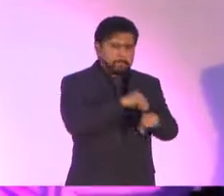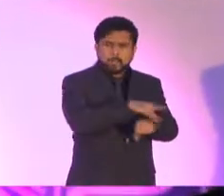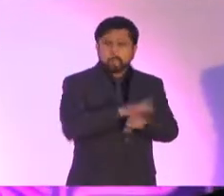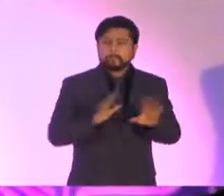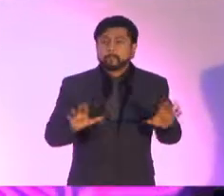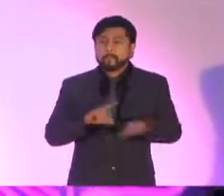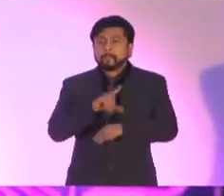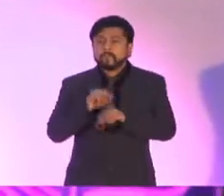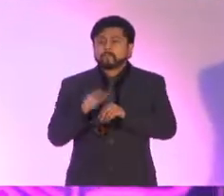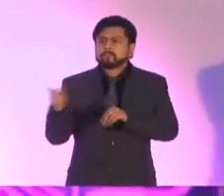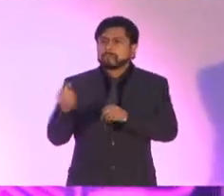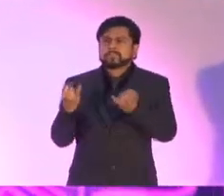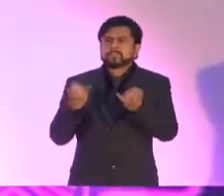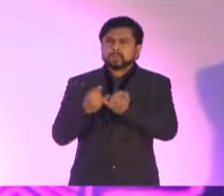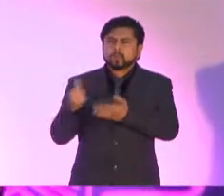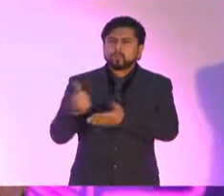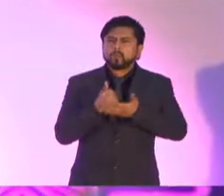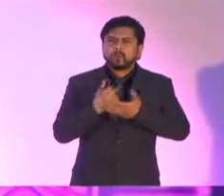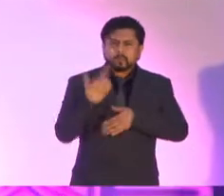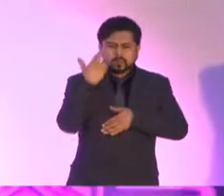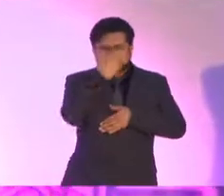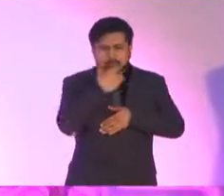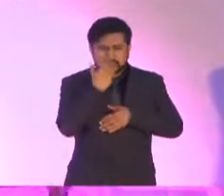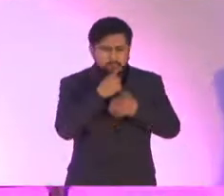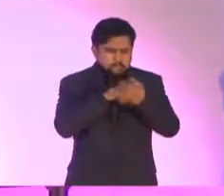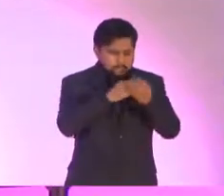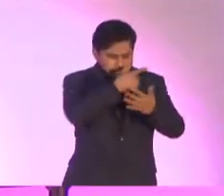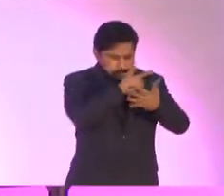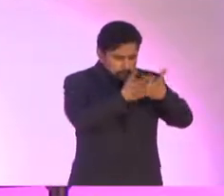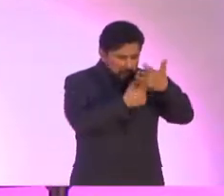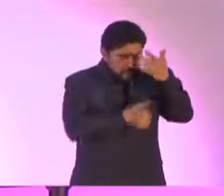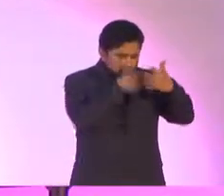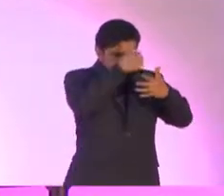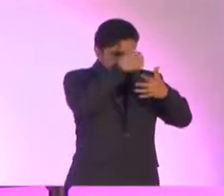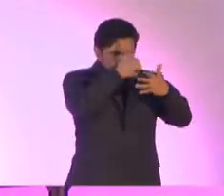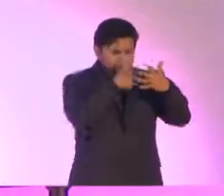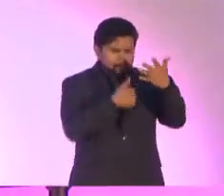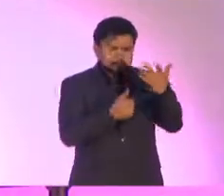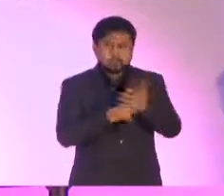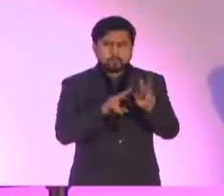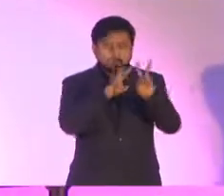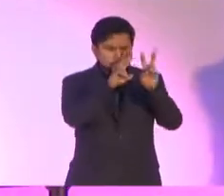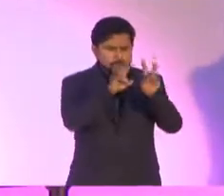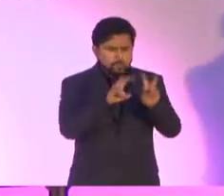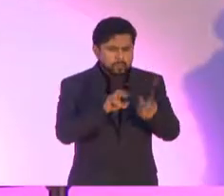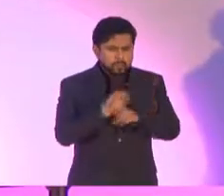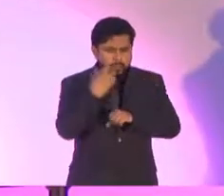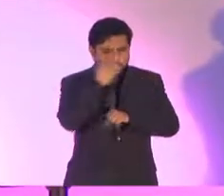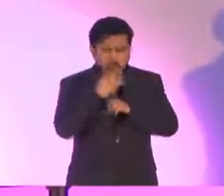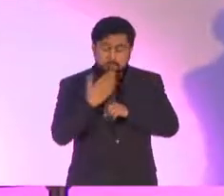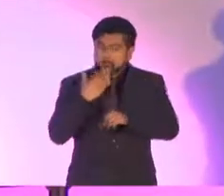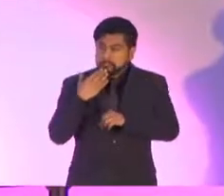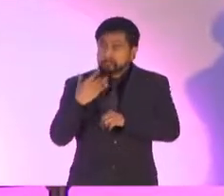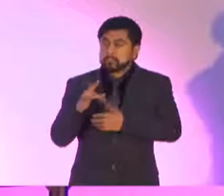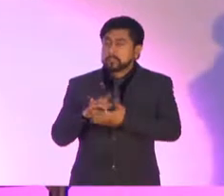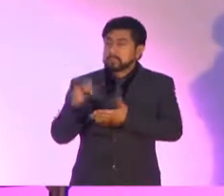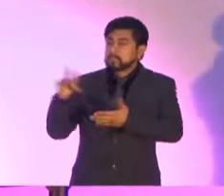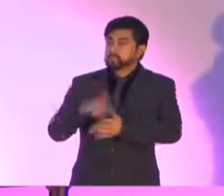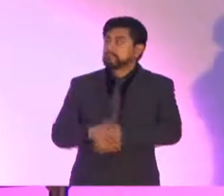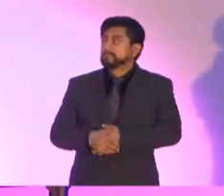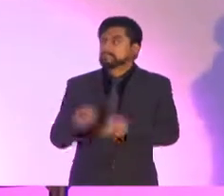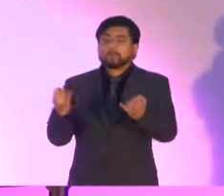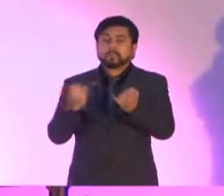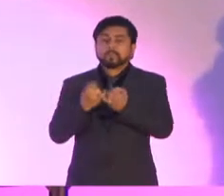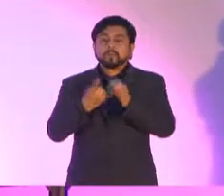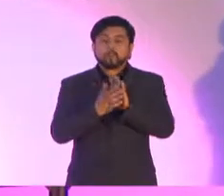la revisión, revisó los textos uno por uno, hizo un excelente trabajo. Y también en